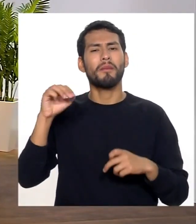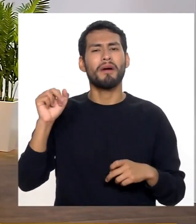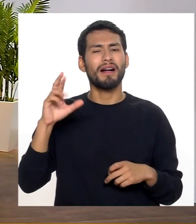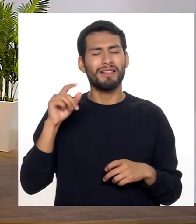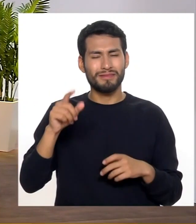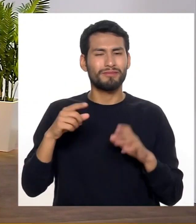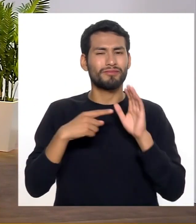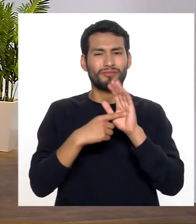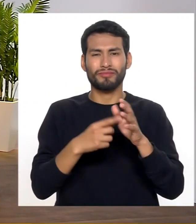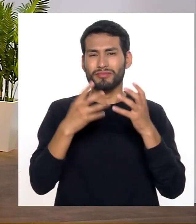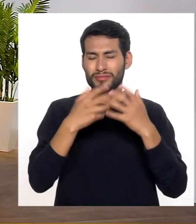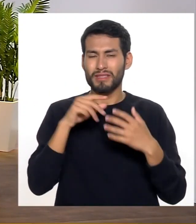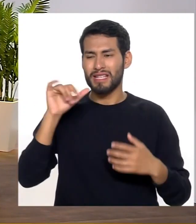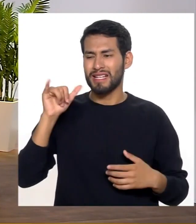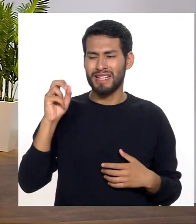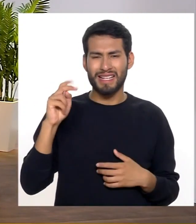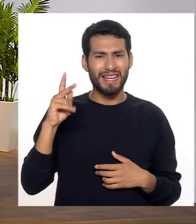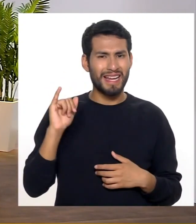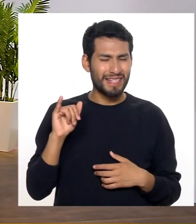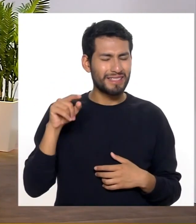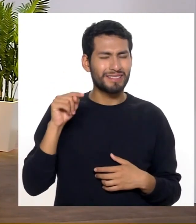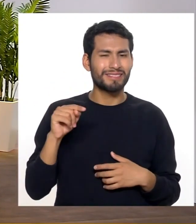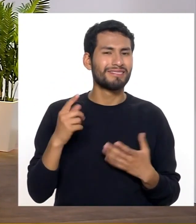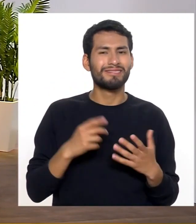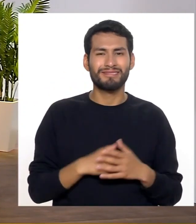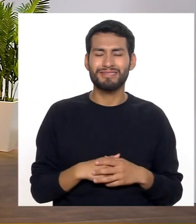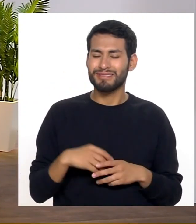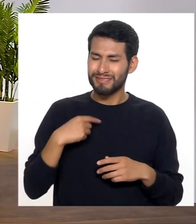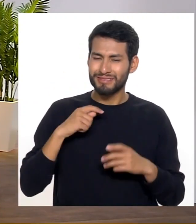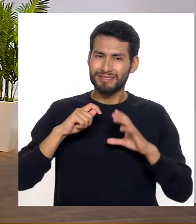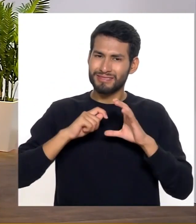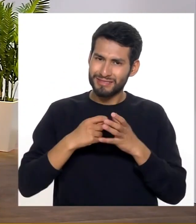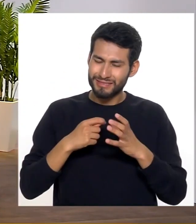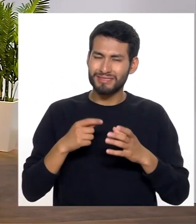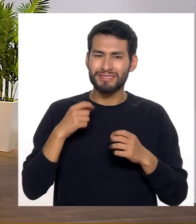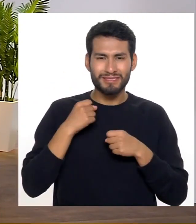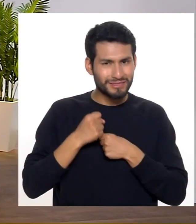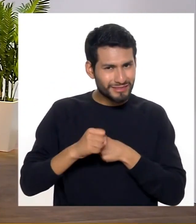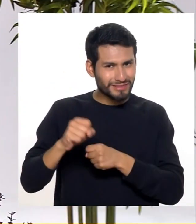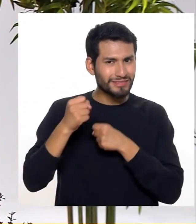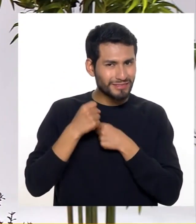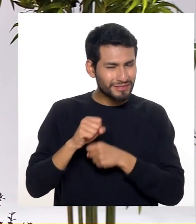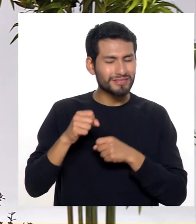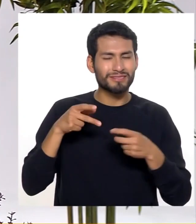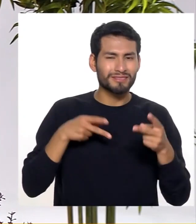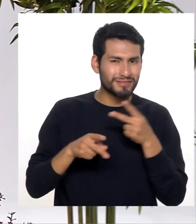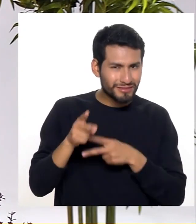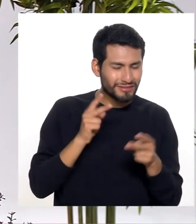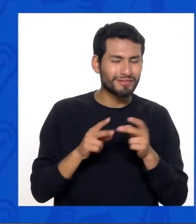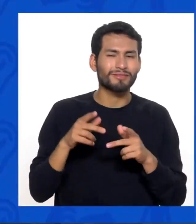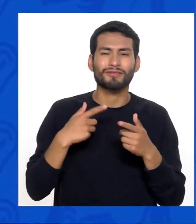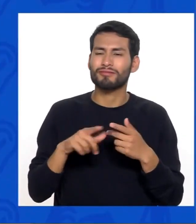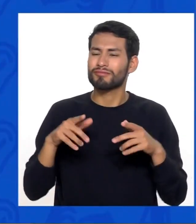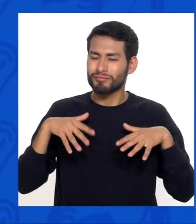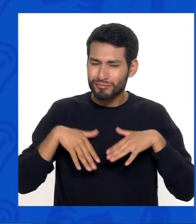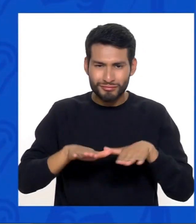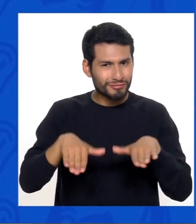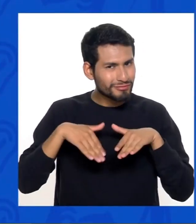llama Yankai, en el cual desarrollamos talleres en carpintería, costura,